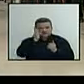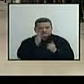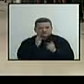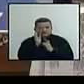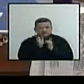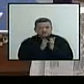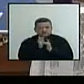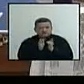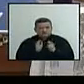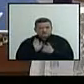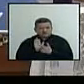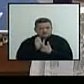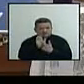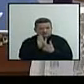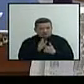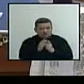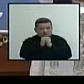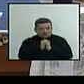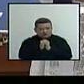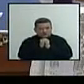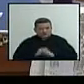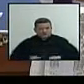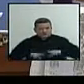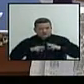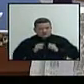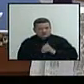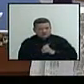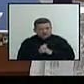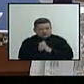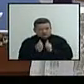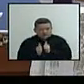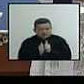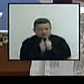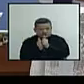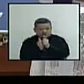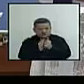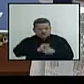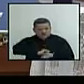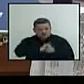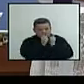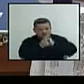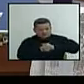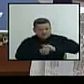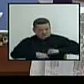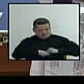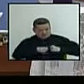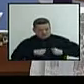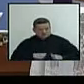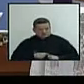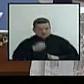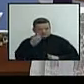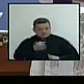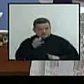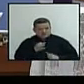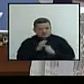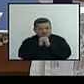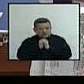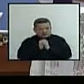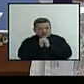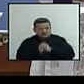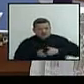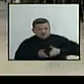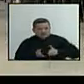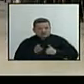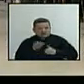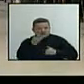Cristo, modelo de oración y de vida, los guíe a la auténtica conversión del corazón a través del camino de la